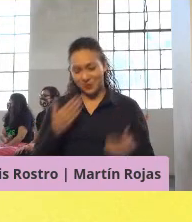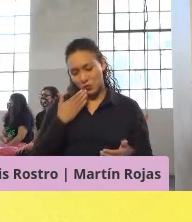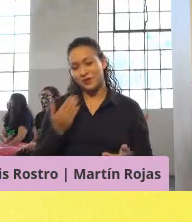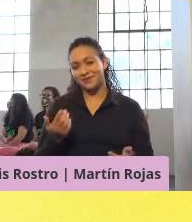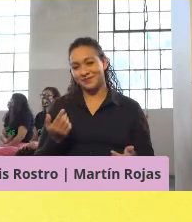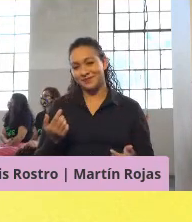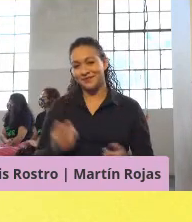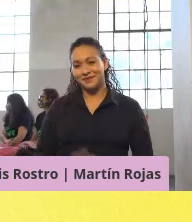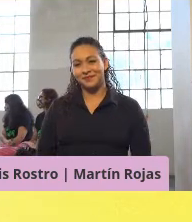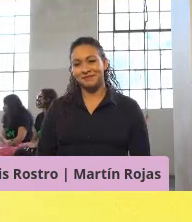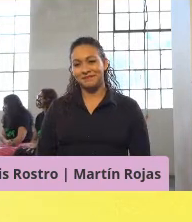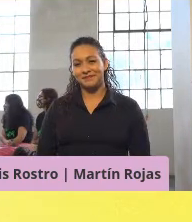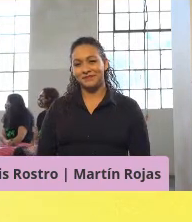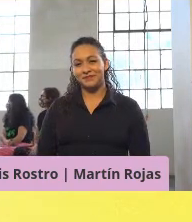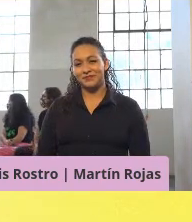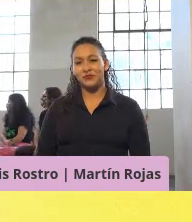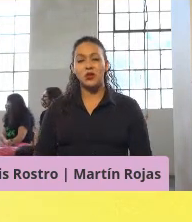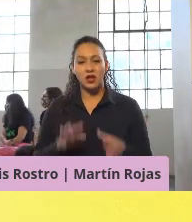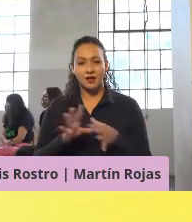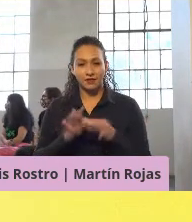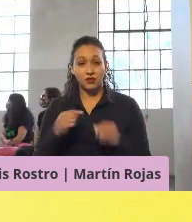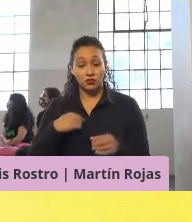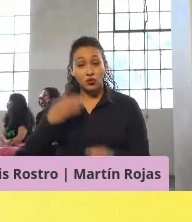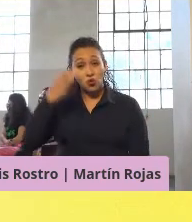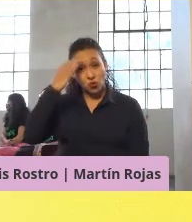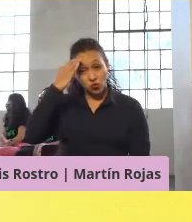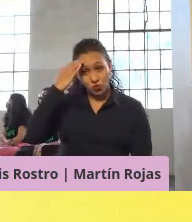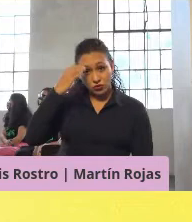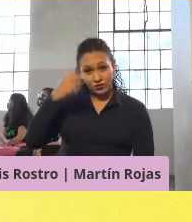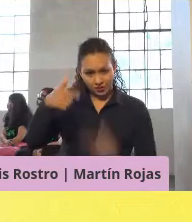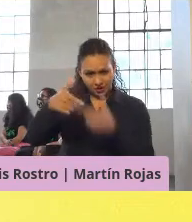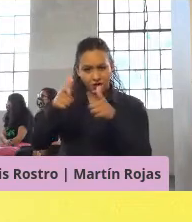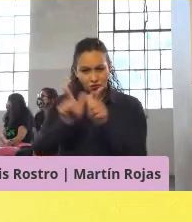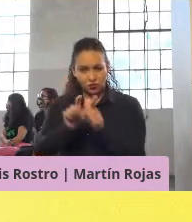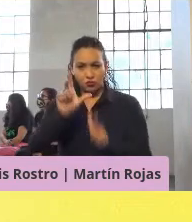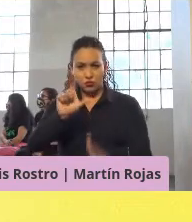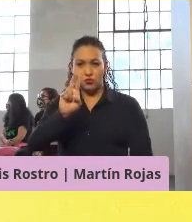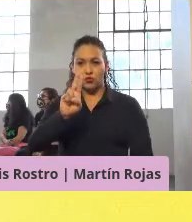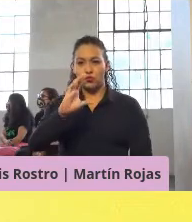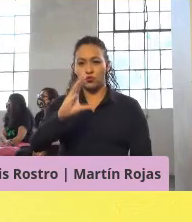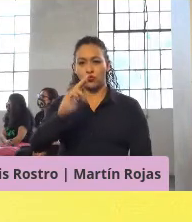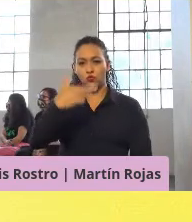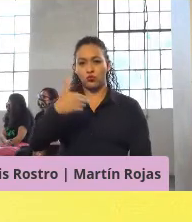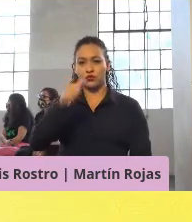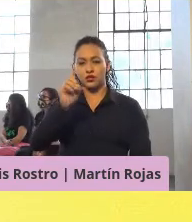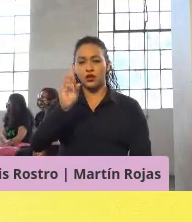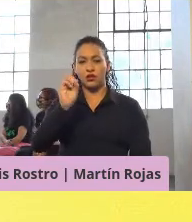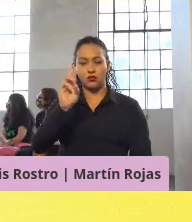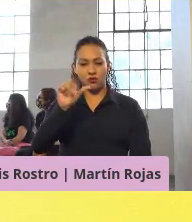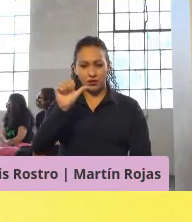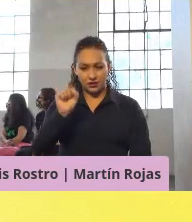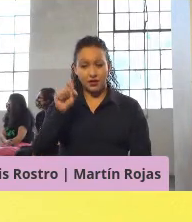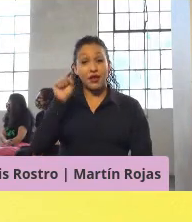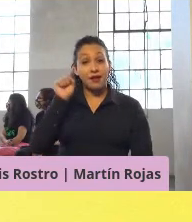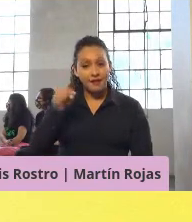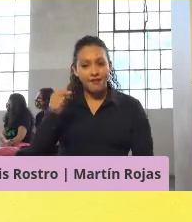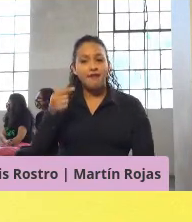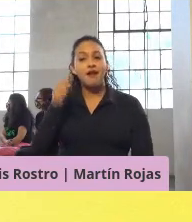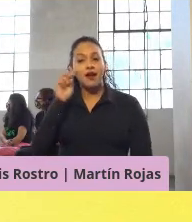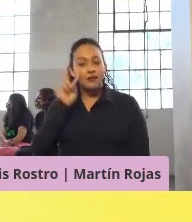les voy a contar como un poco personalmente, conocí el trabajo de luchadoras desde antes de ser parte de luchadoras, ¿no? Y entramos, esta nueva